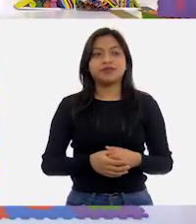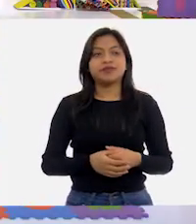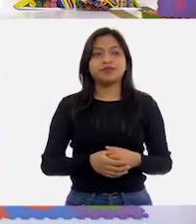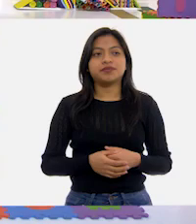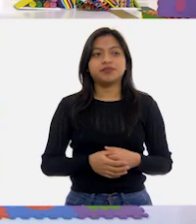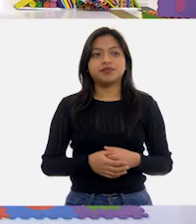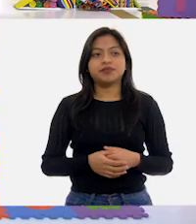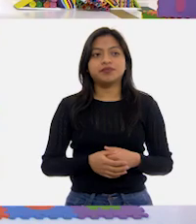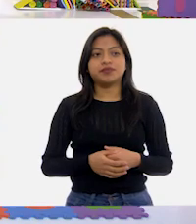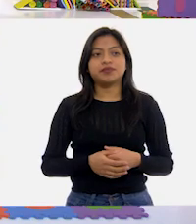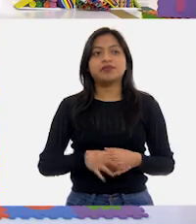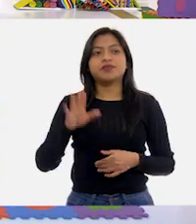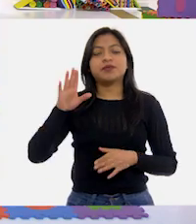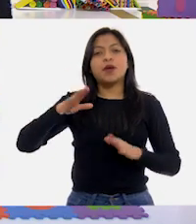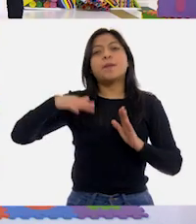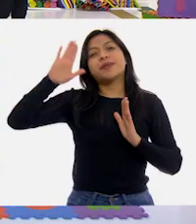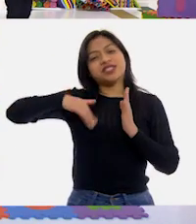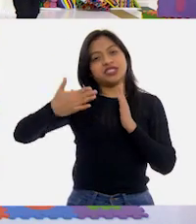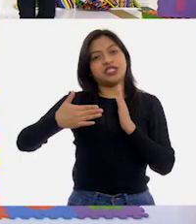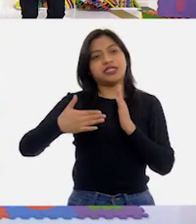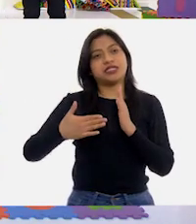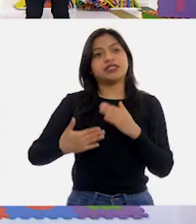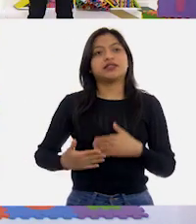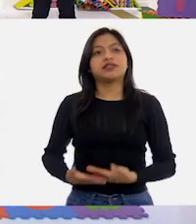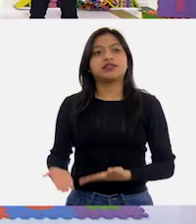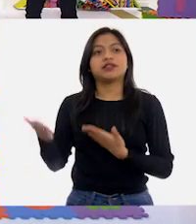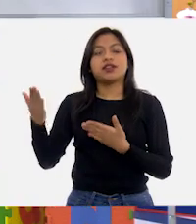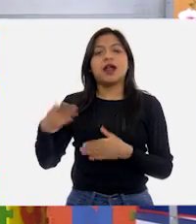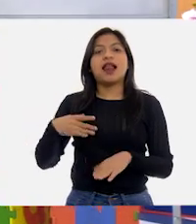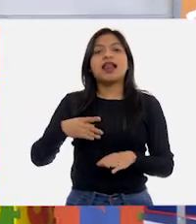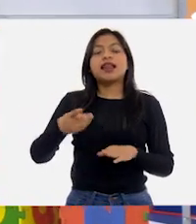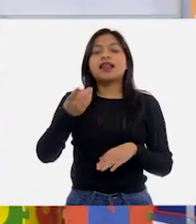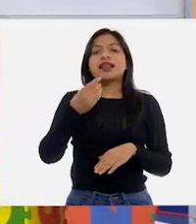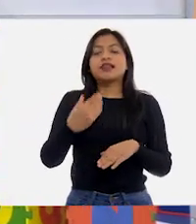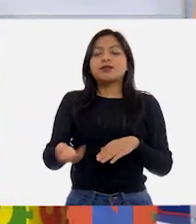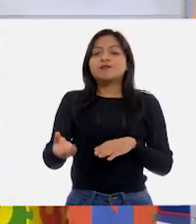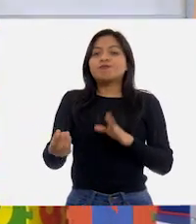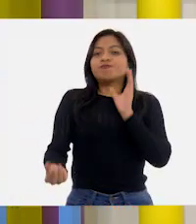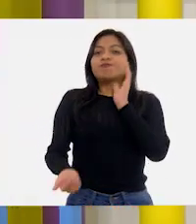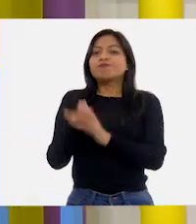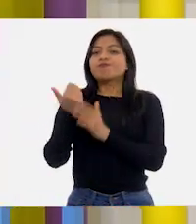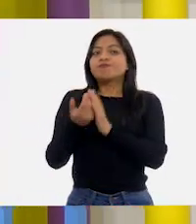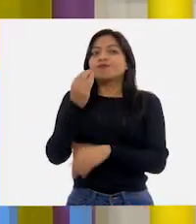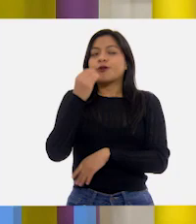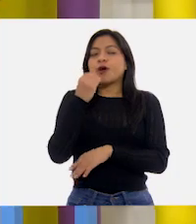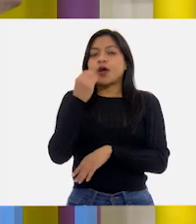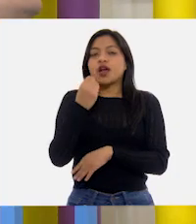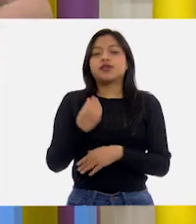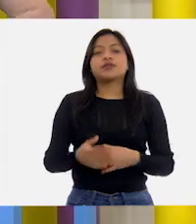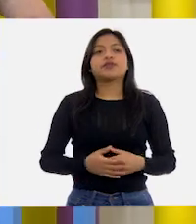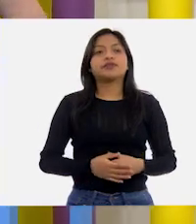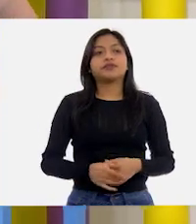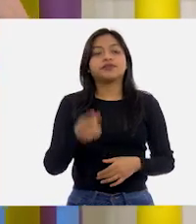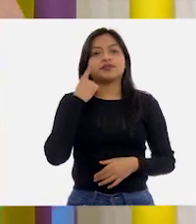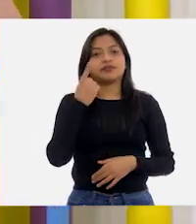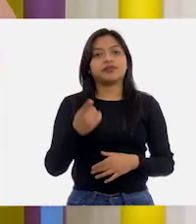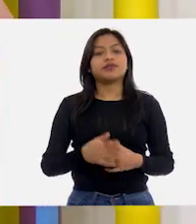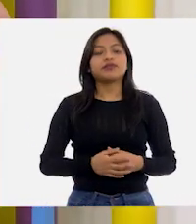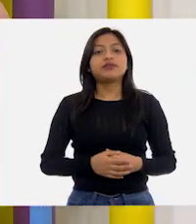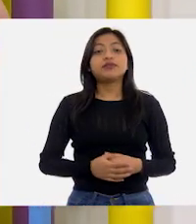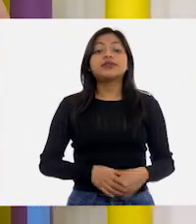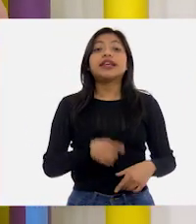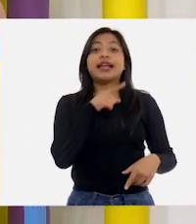tomar este como si estuviera cocinando. Ah, bien. Porque estoy haciendo el desayuno. Ah, bien. ¿Y yo te tengo que ayudar? Sí. Bueno, entonces yo